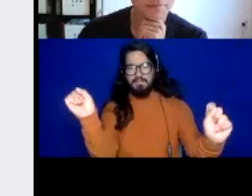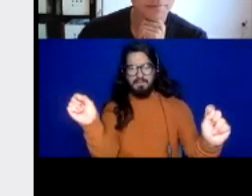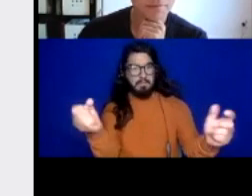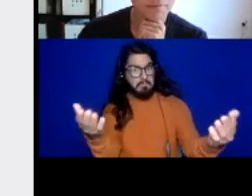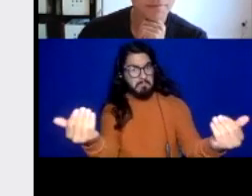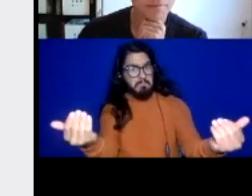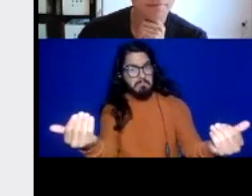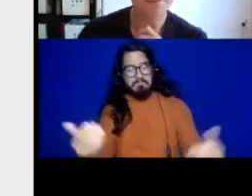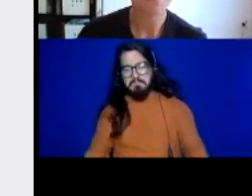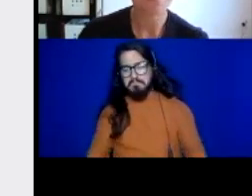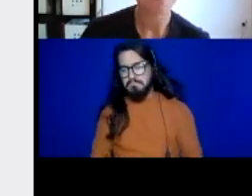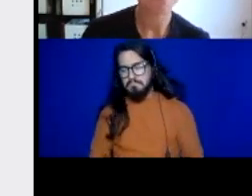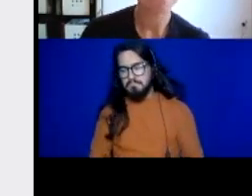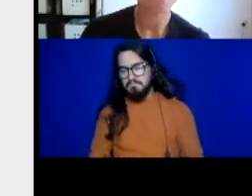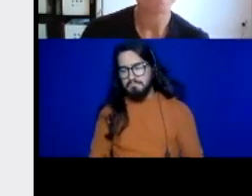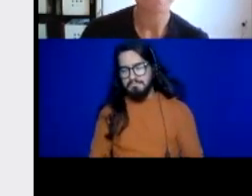seguridad.